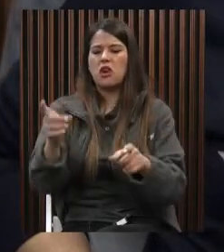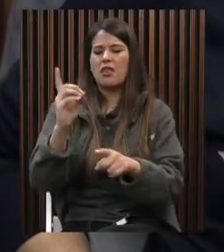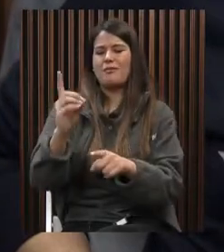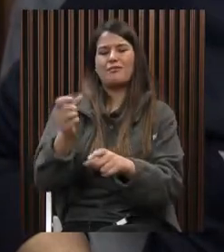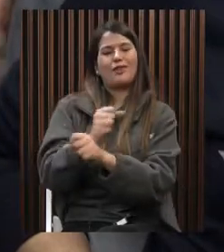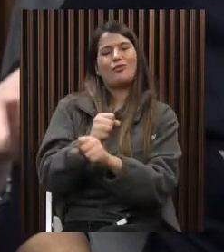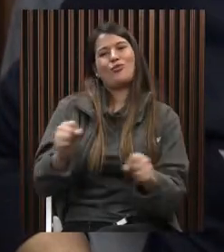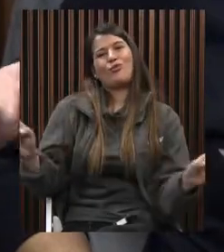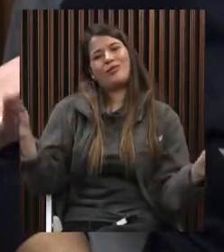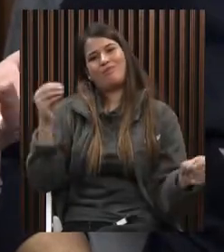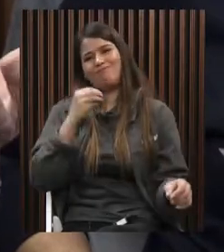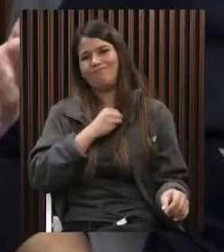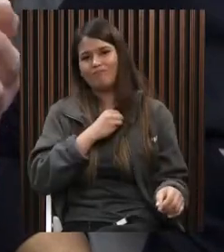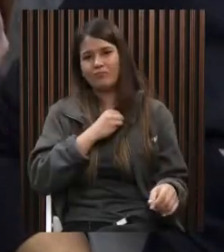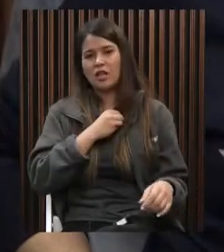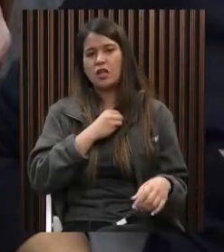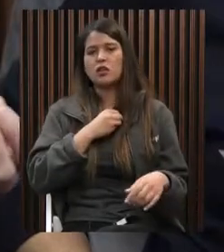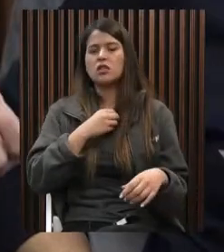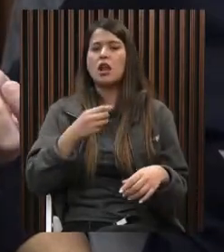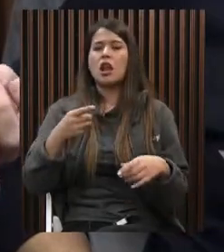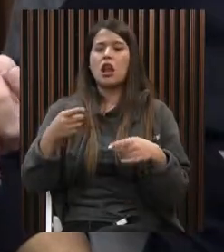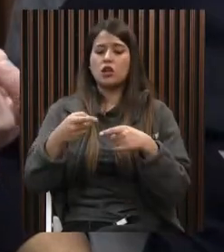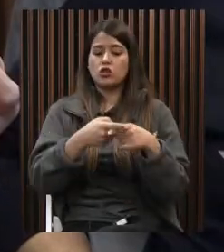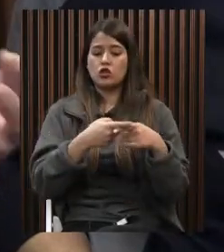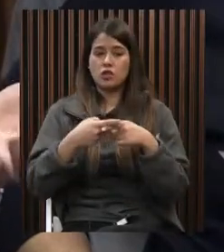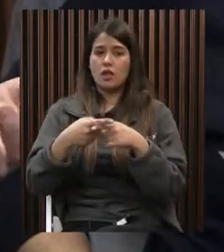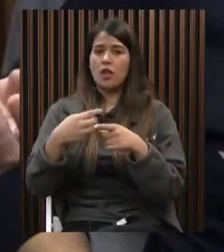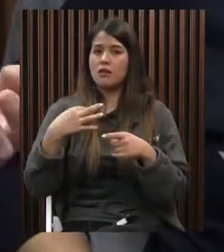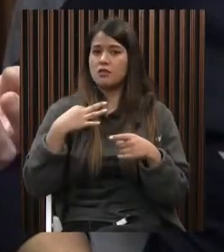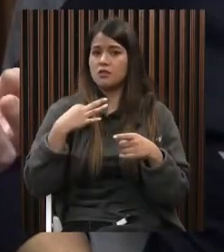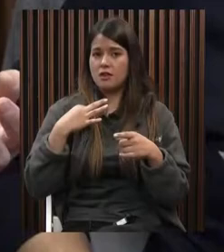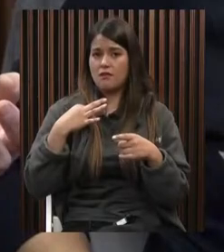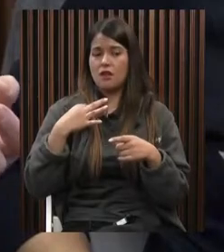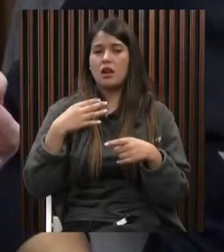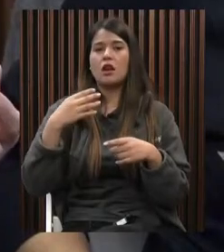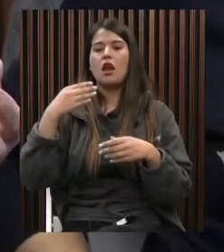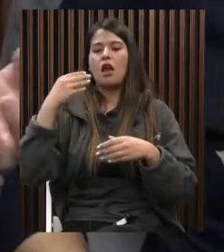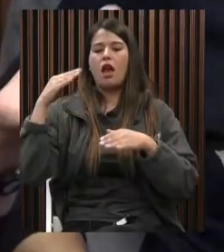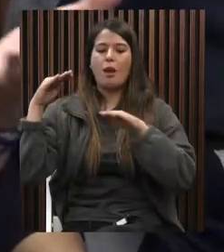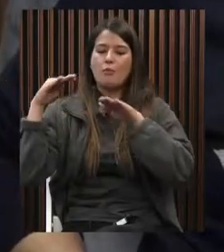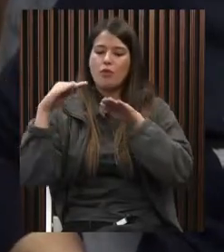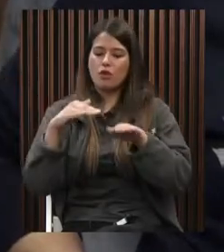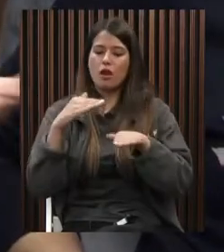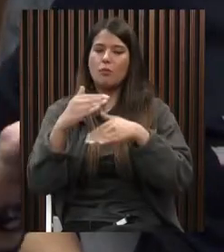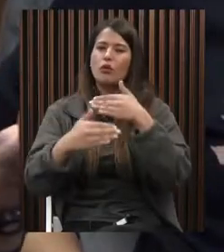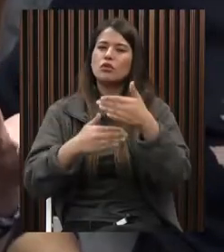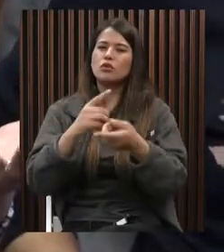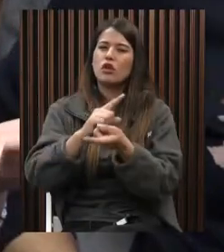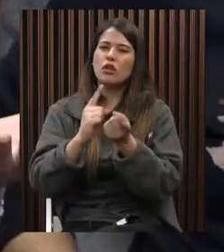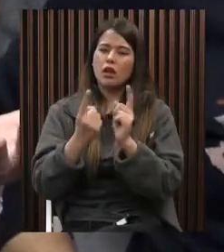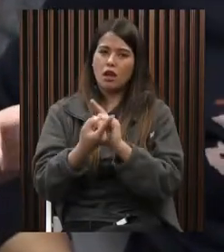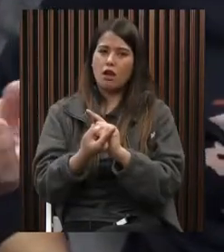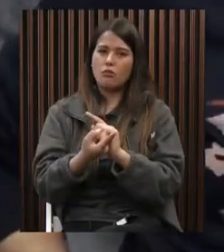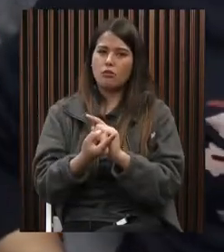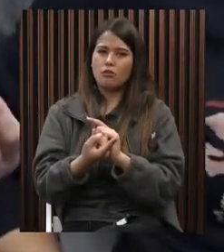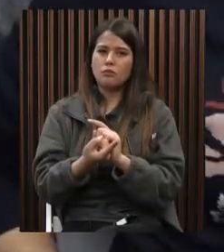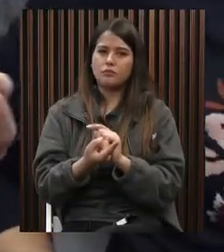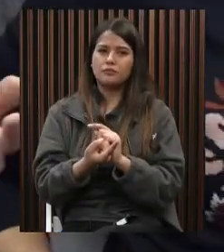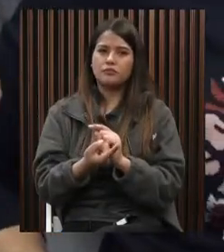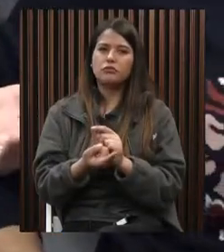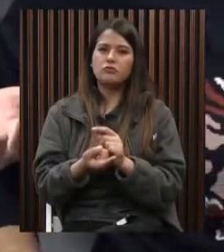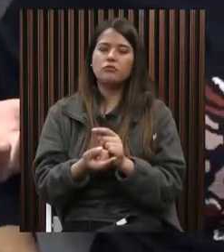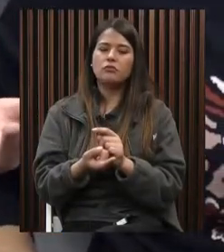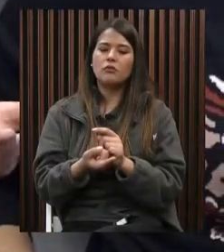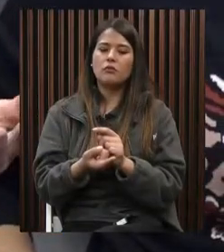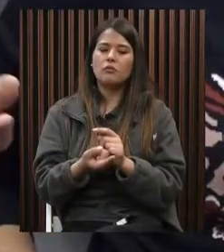y que desde la sociedad civil puedan apoyar justamente todos estos procesos de cambio que van a permitir todo esto